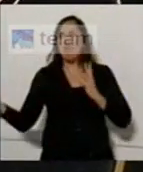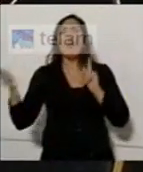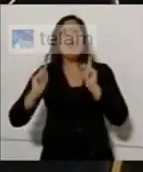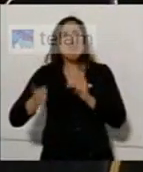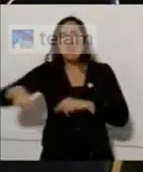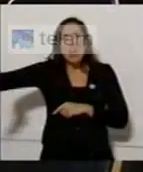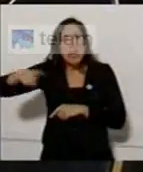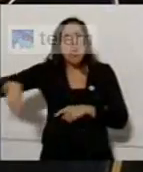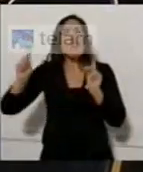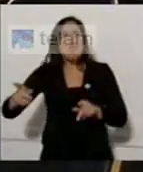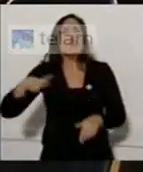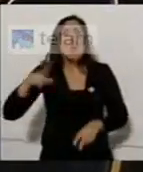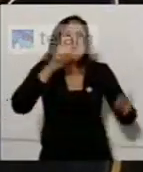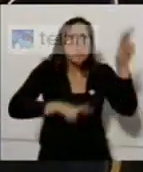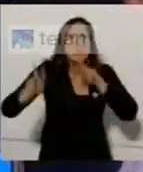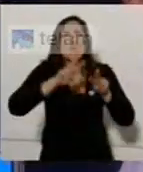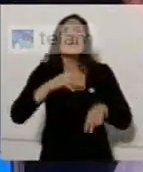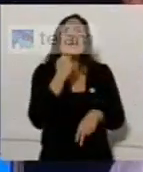sus hijos y a sus nietos.